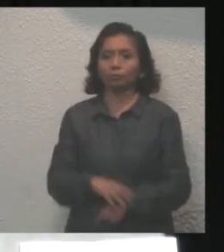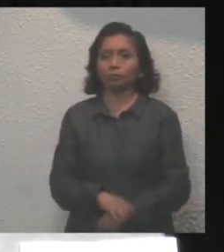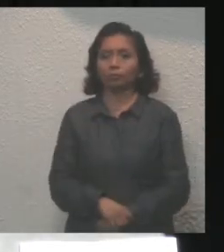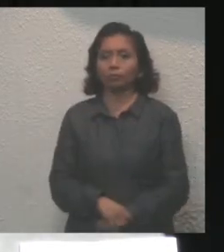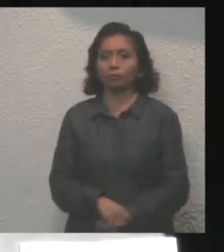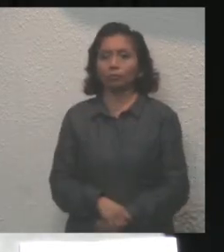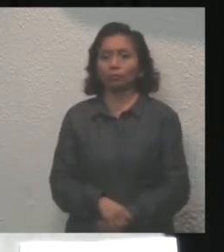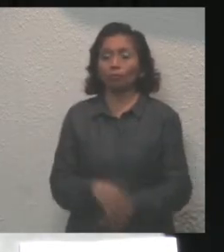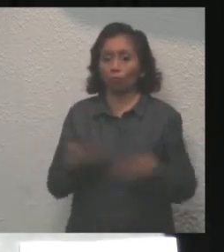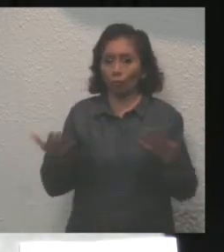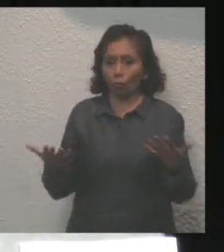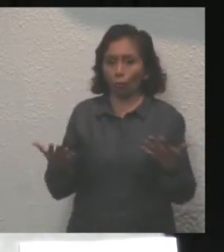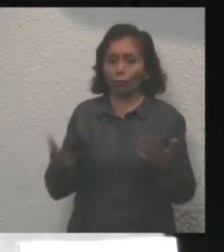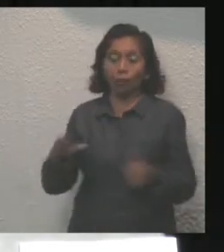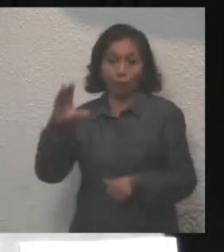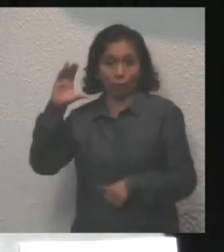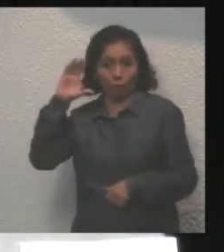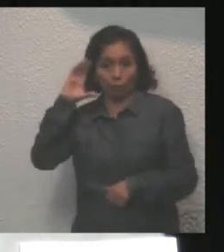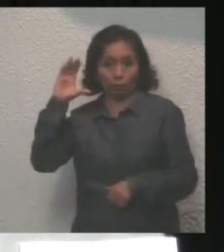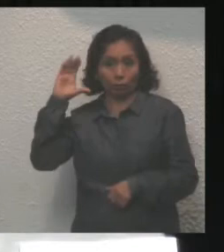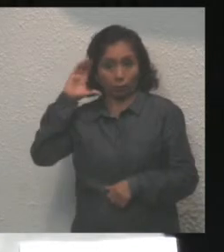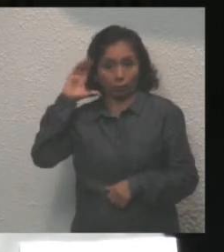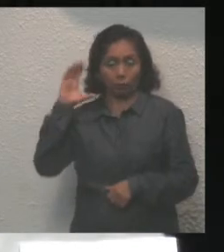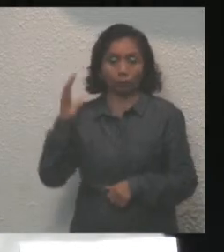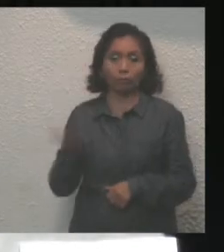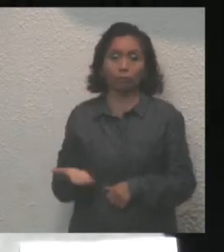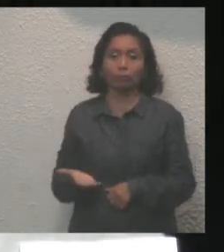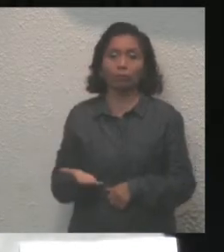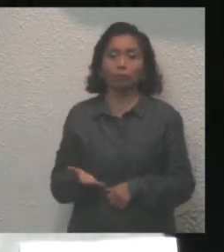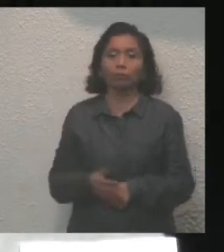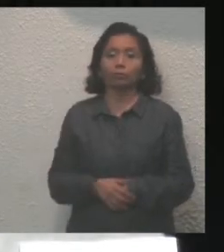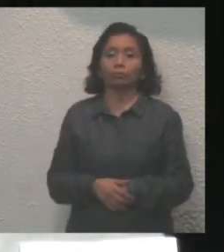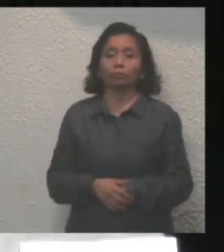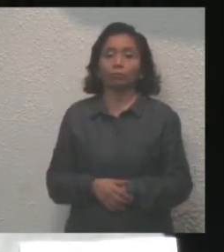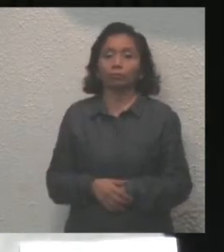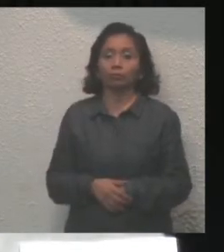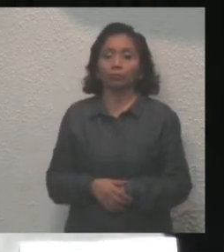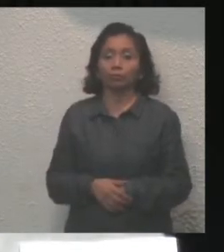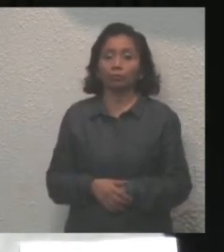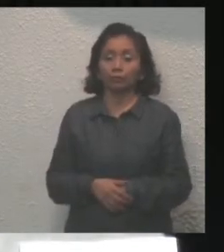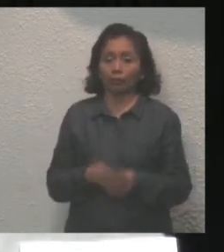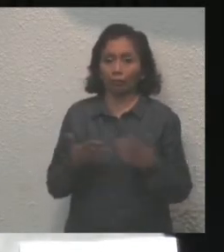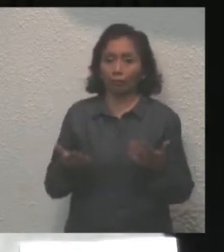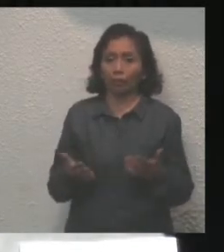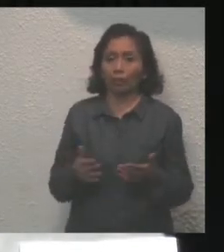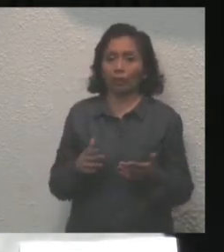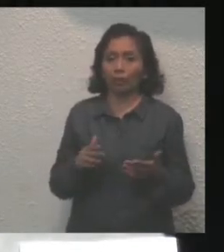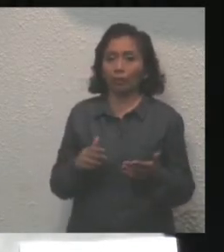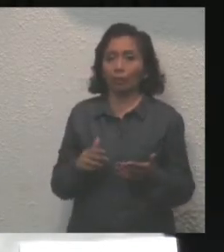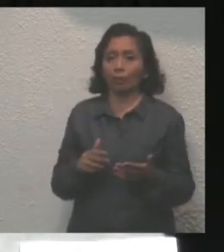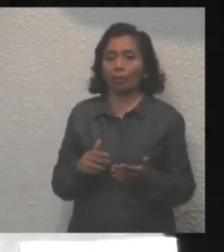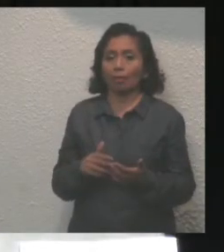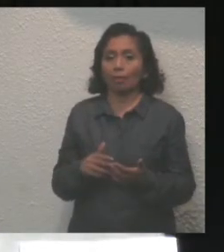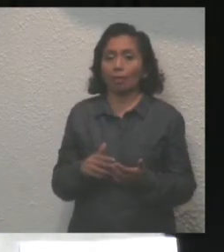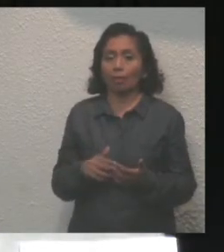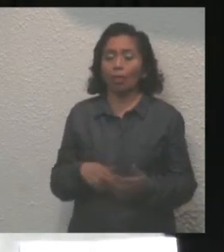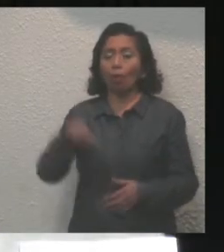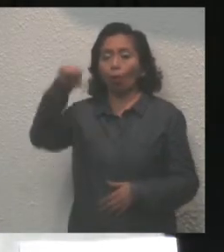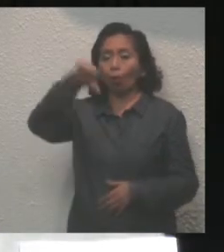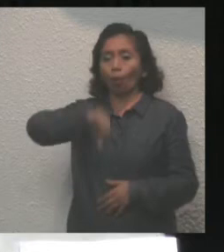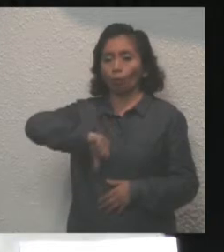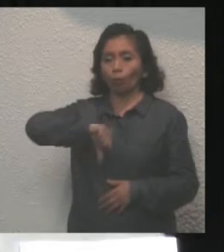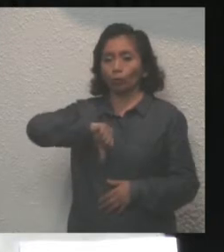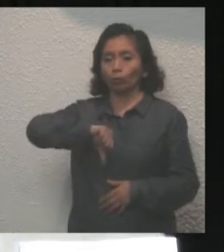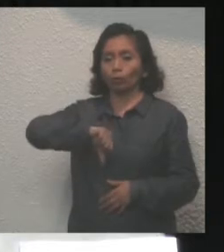también son escuchados en este recinto emanado del Poder Popular, hoy me